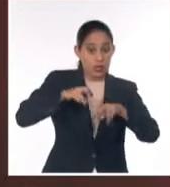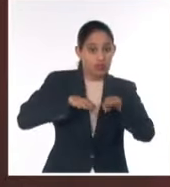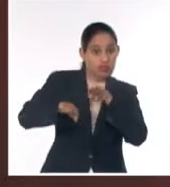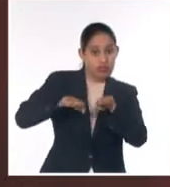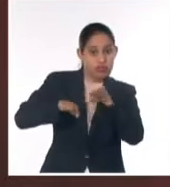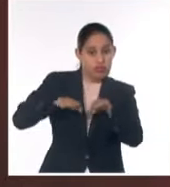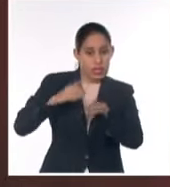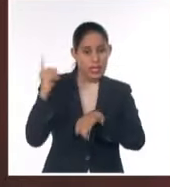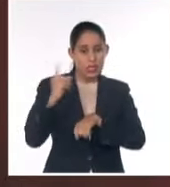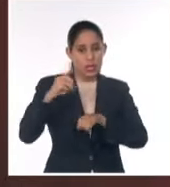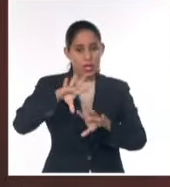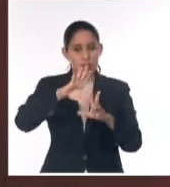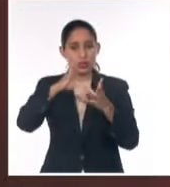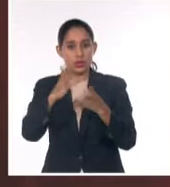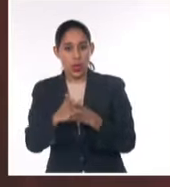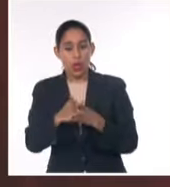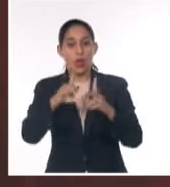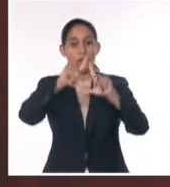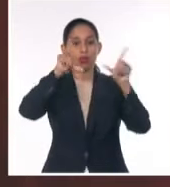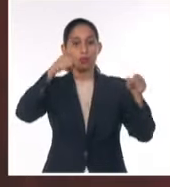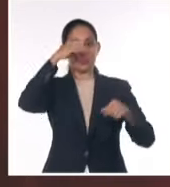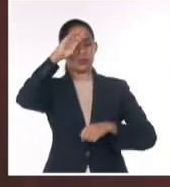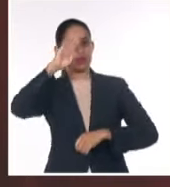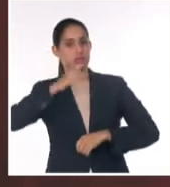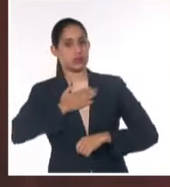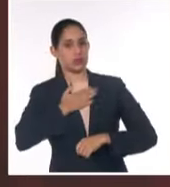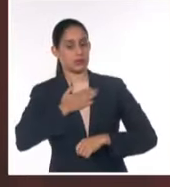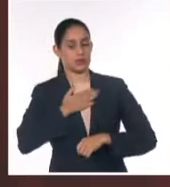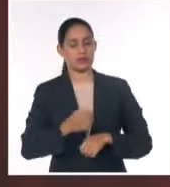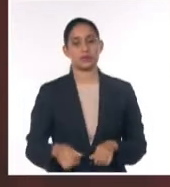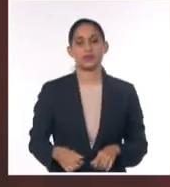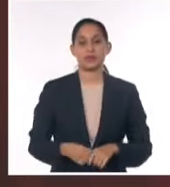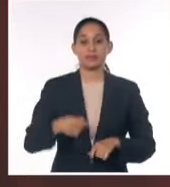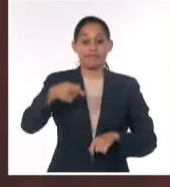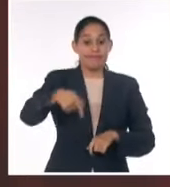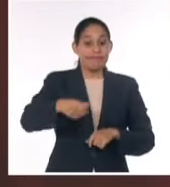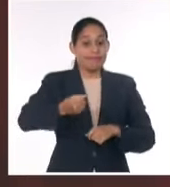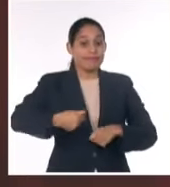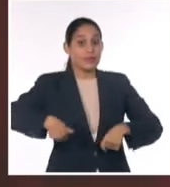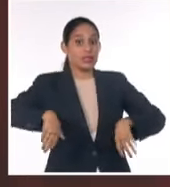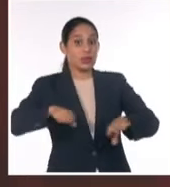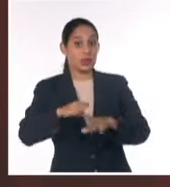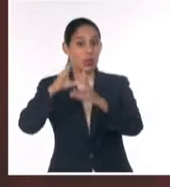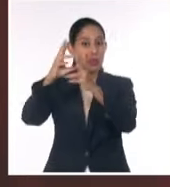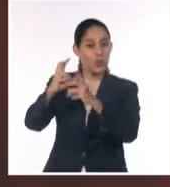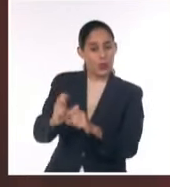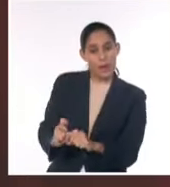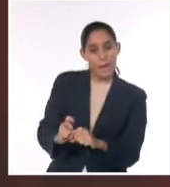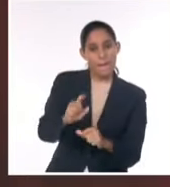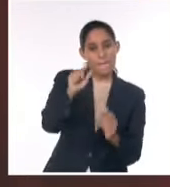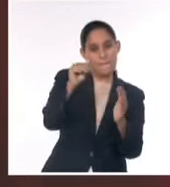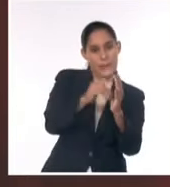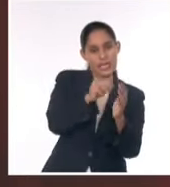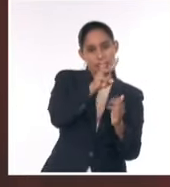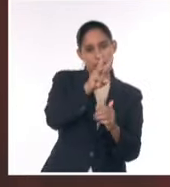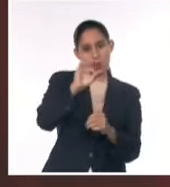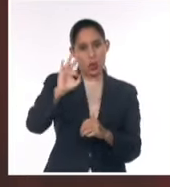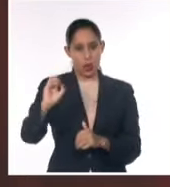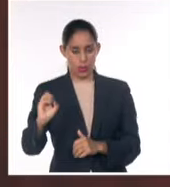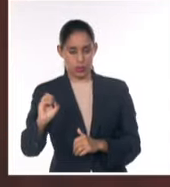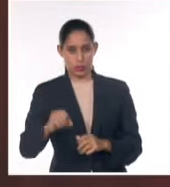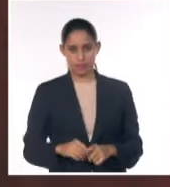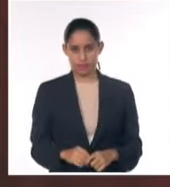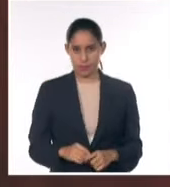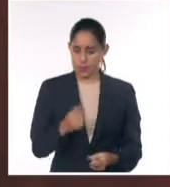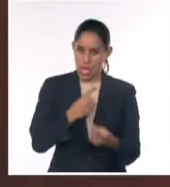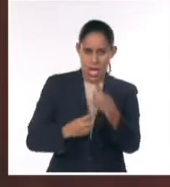todo lo que ocurre en el archipiélago cubano y sus alrededores. En este momento se han registrado 1.308 réplicas, muchas de